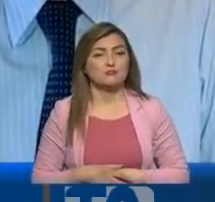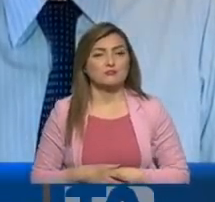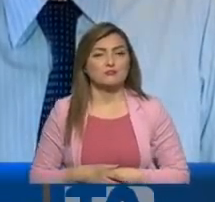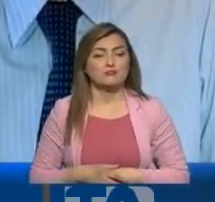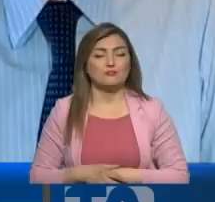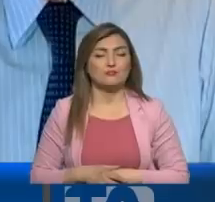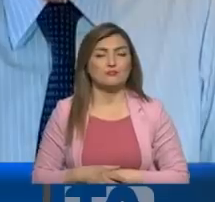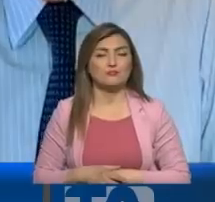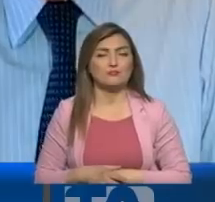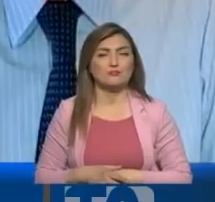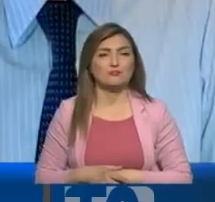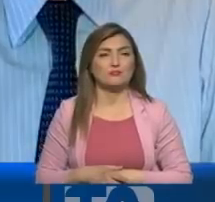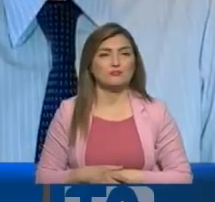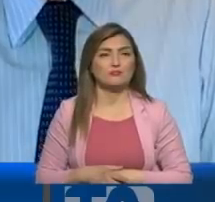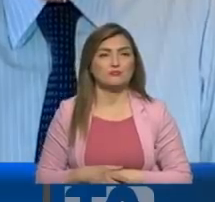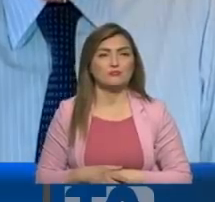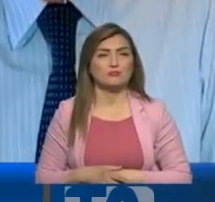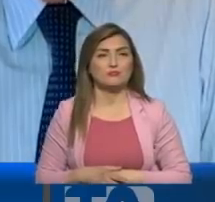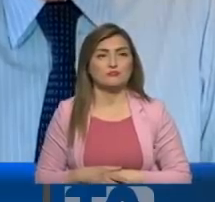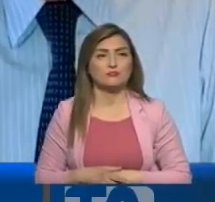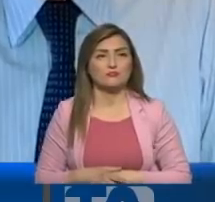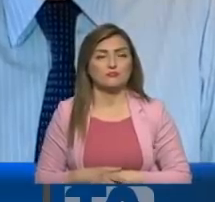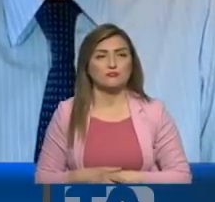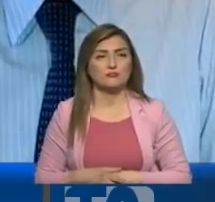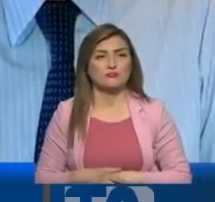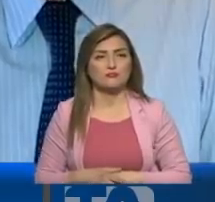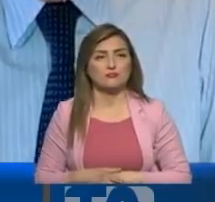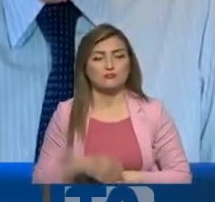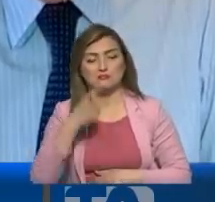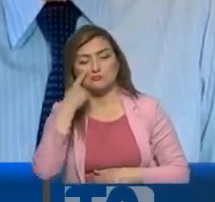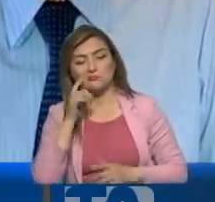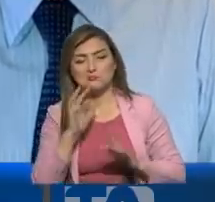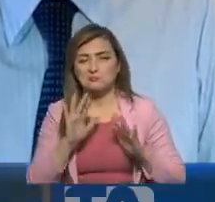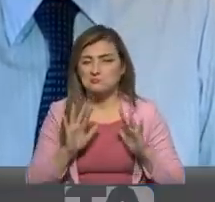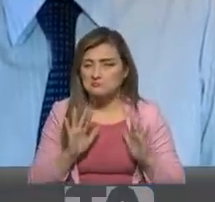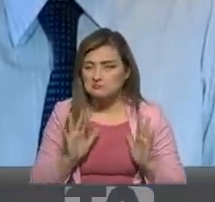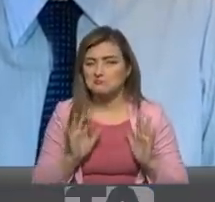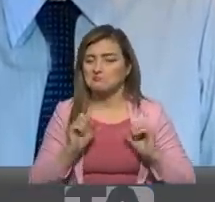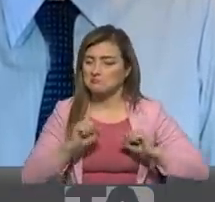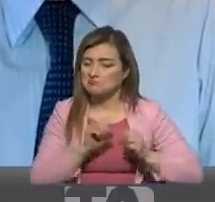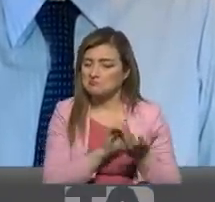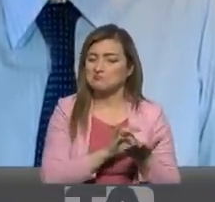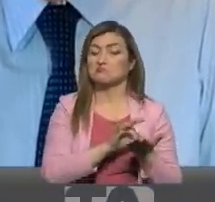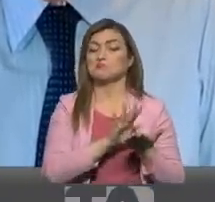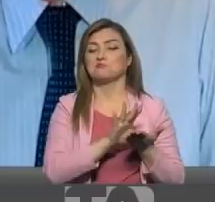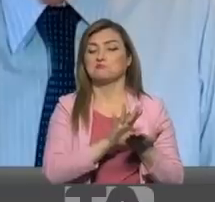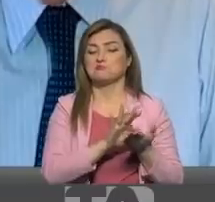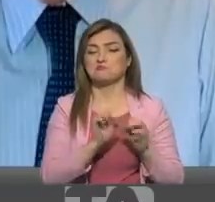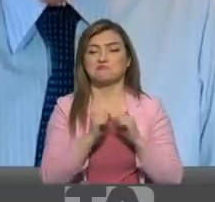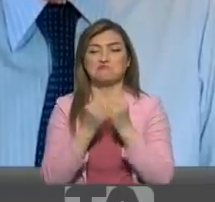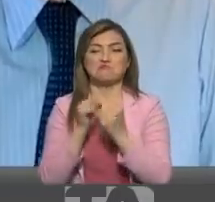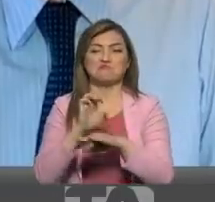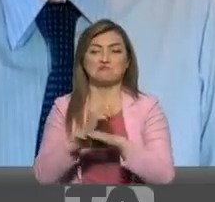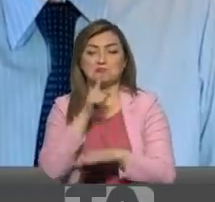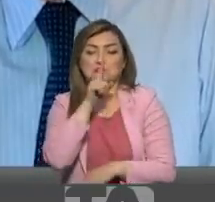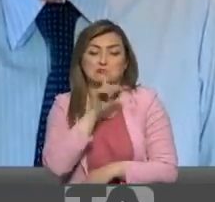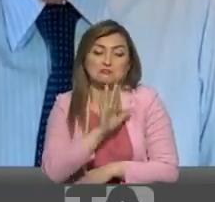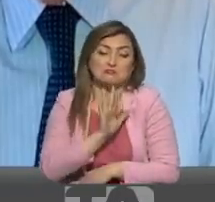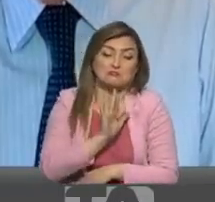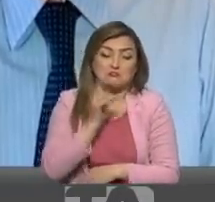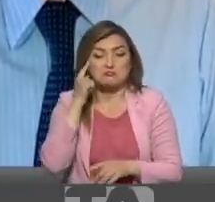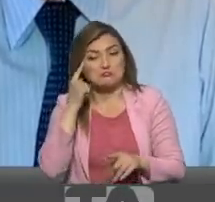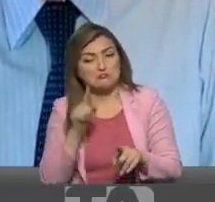suerte de boquete, es probar, es tantear a ver si la sociedad ecuatoriana